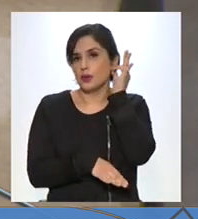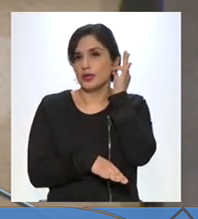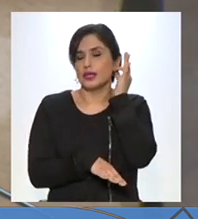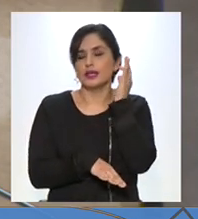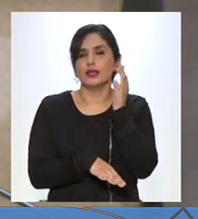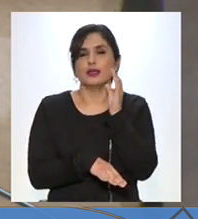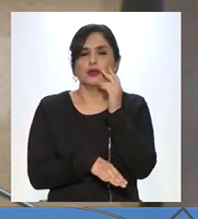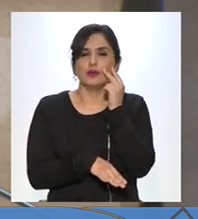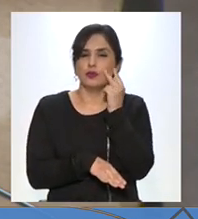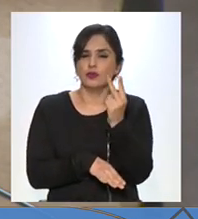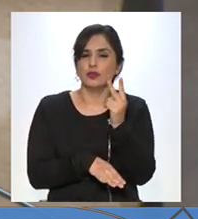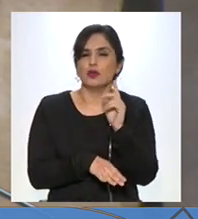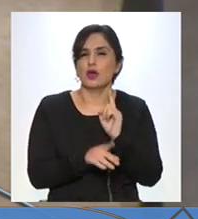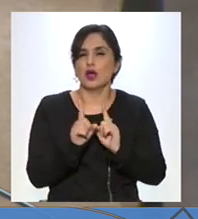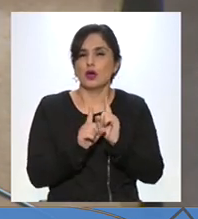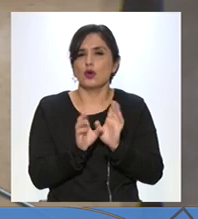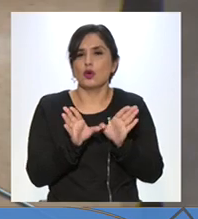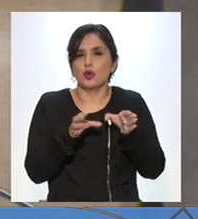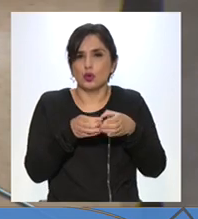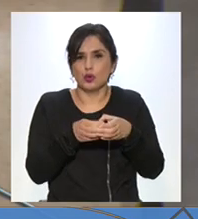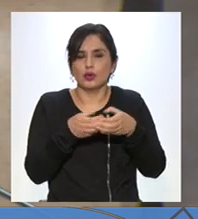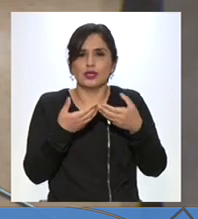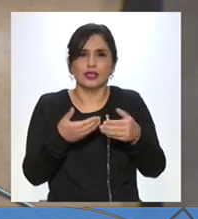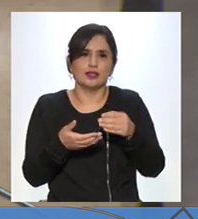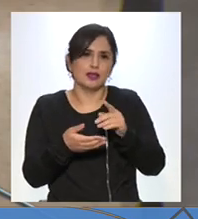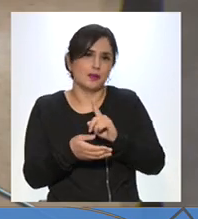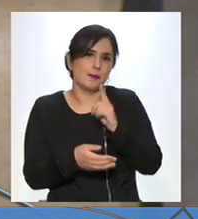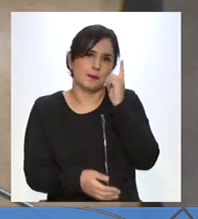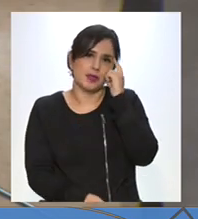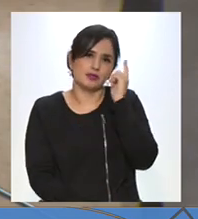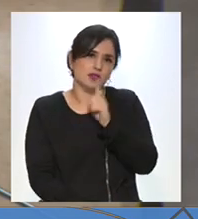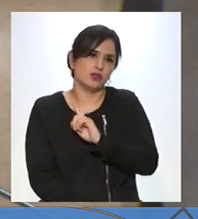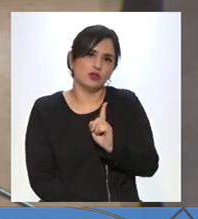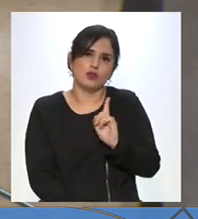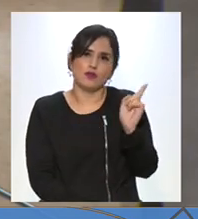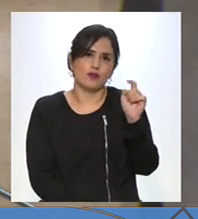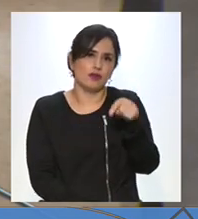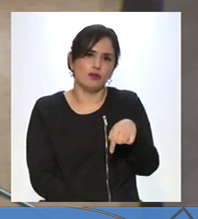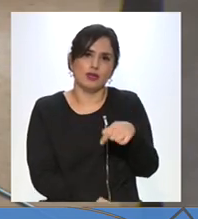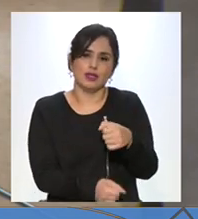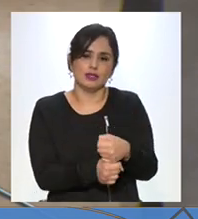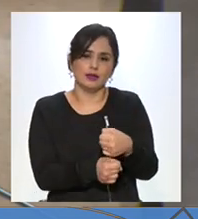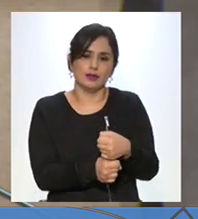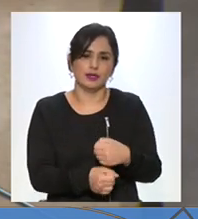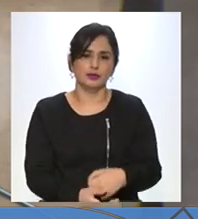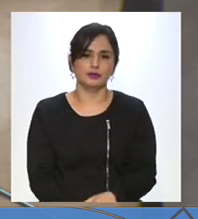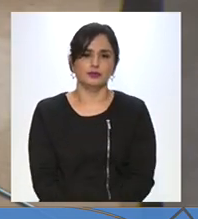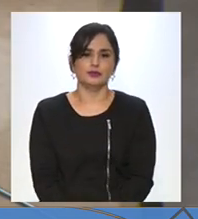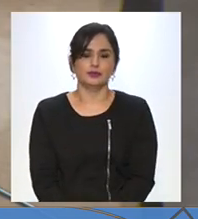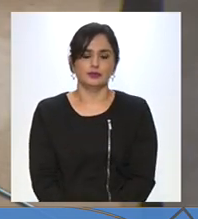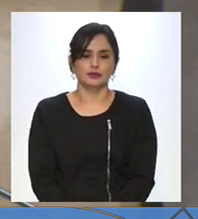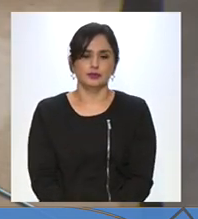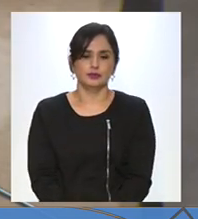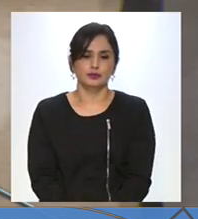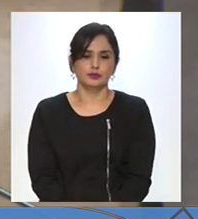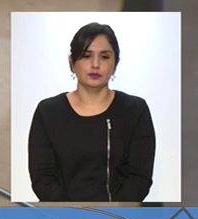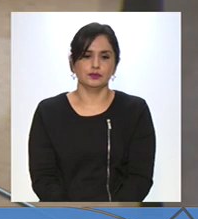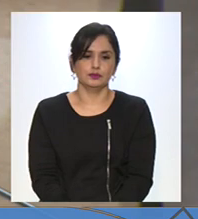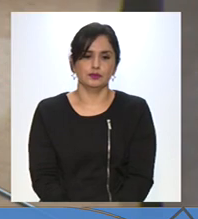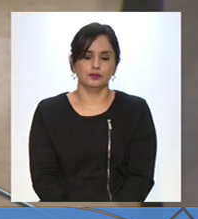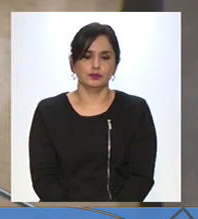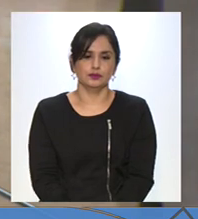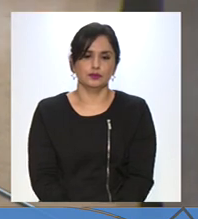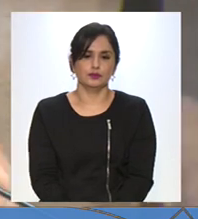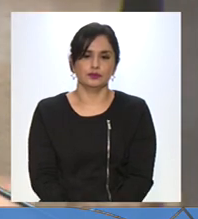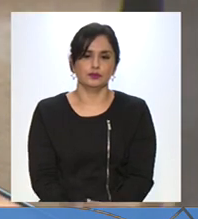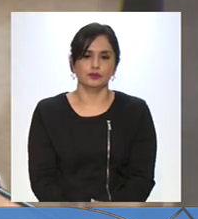existen segmentos que ya están pensando no volver al mercado del trabajo. Entonces, ese es un tema que tenemos que tener en